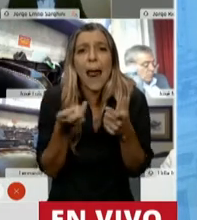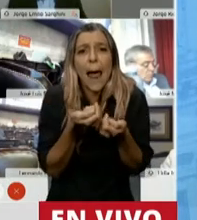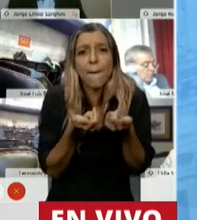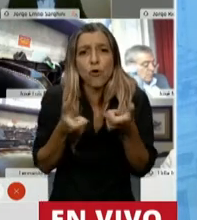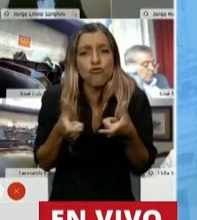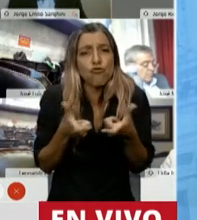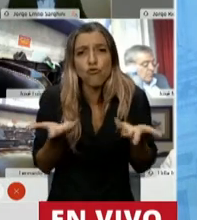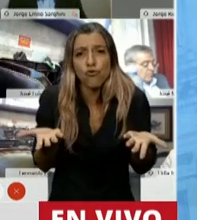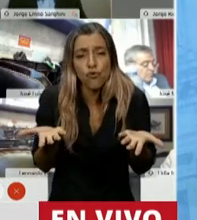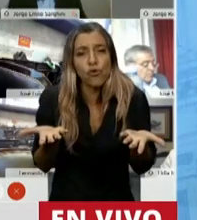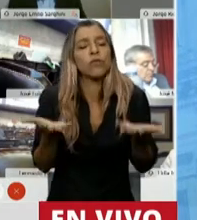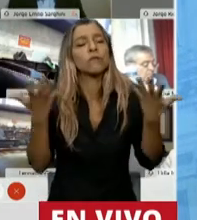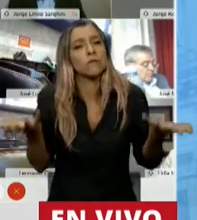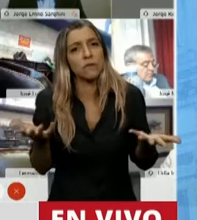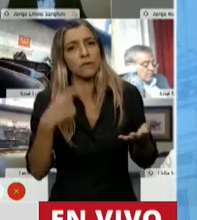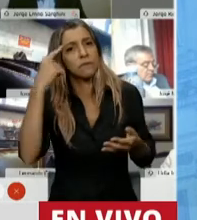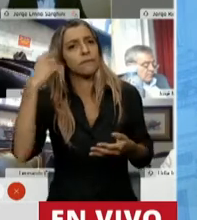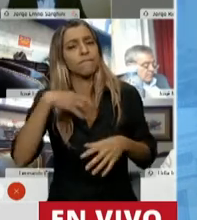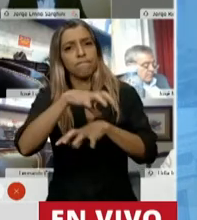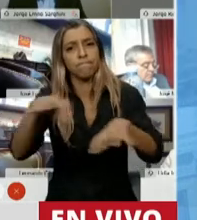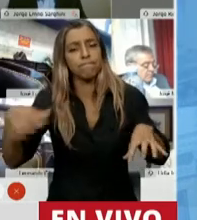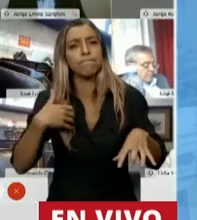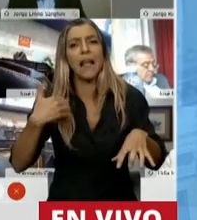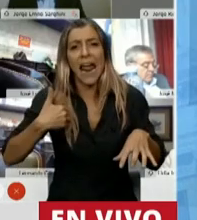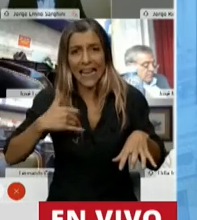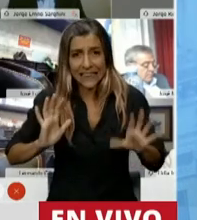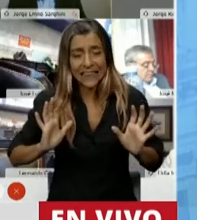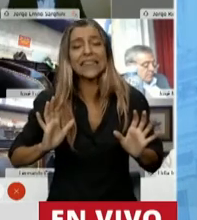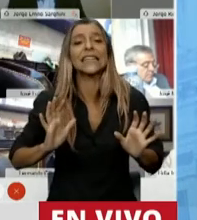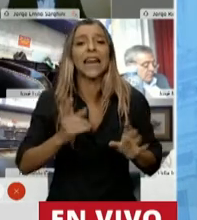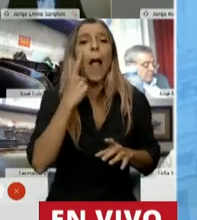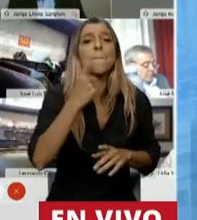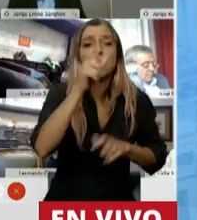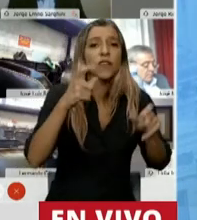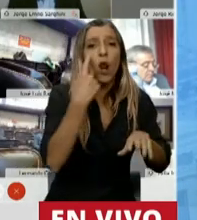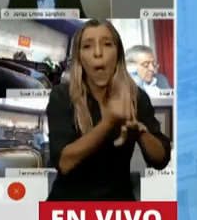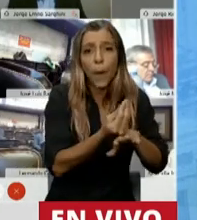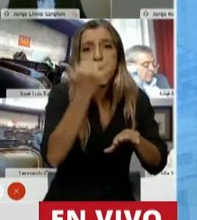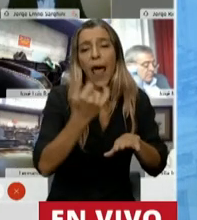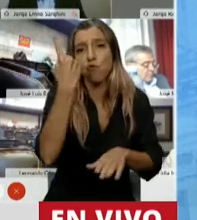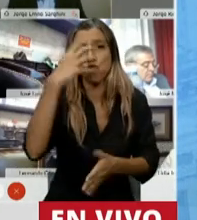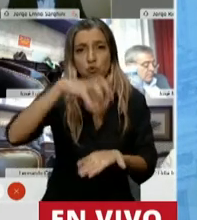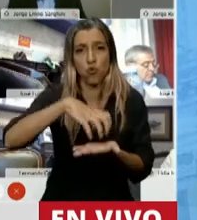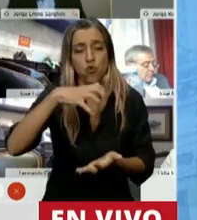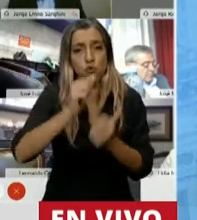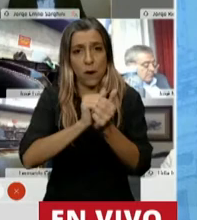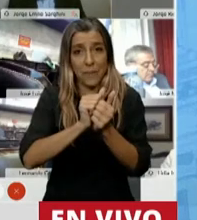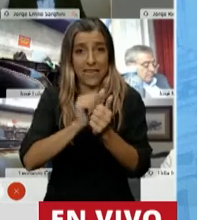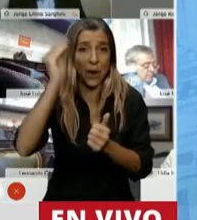Argentina tiene 14 empresas cada 1.000 habitantes, mientras que Brasil tiene